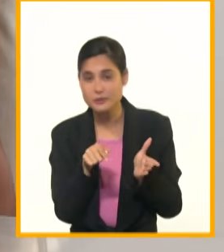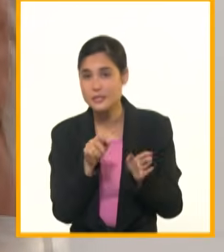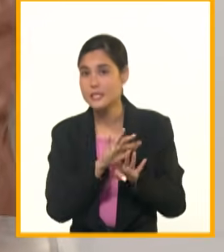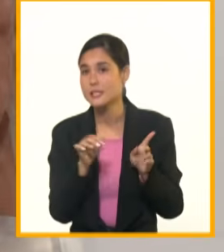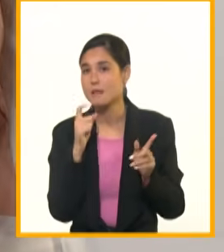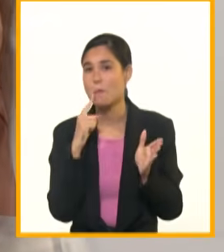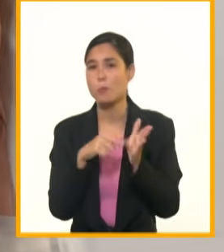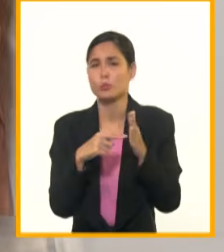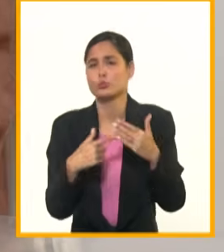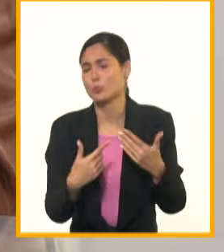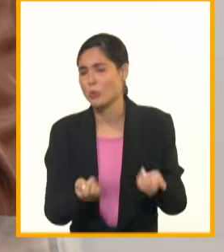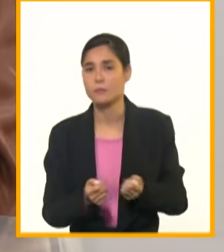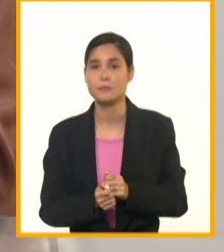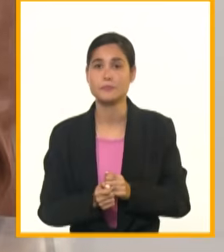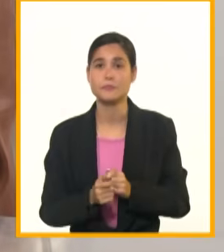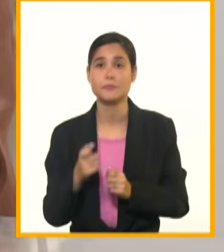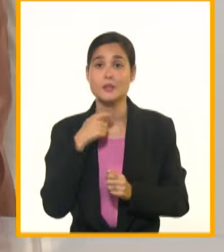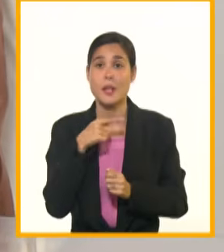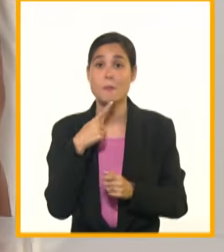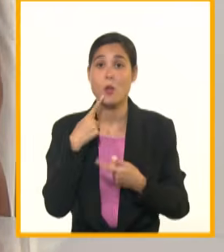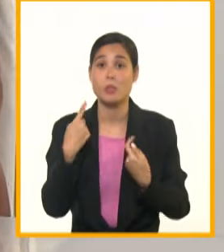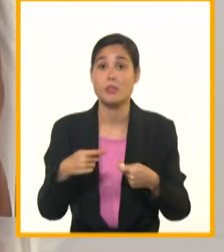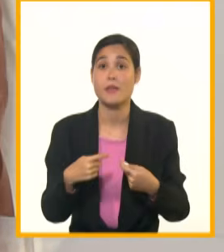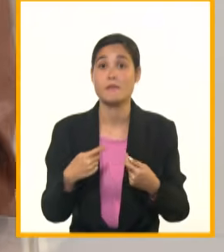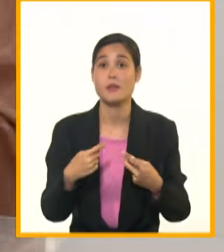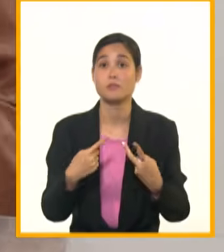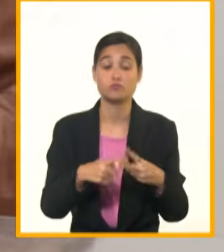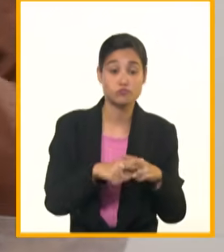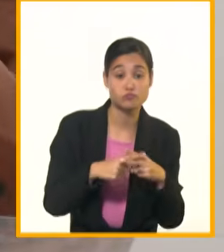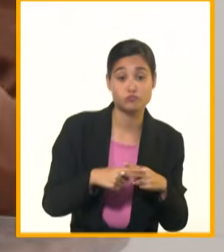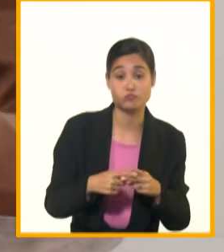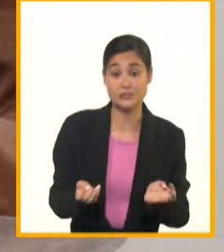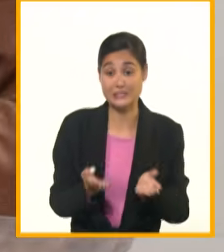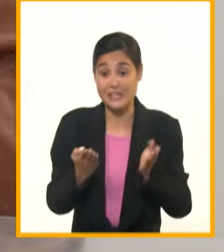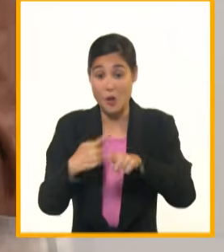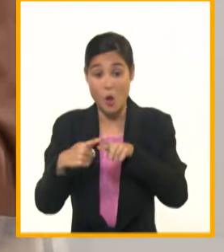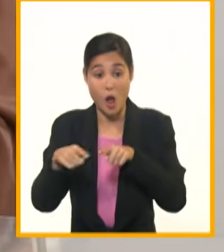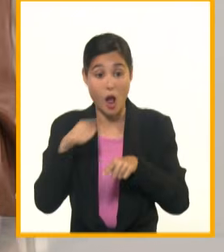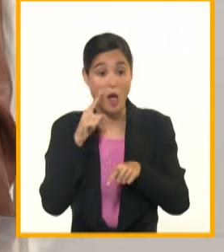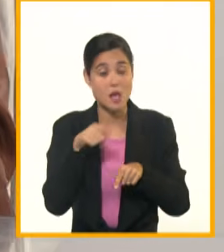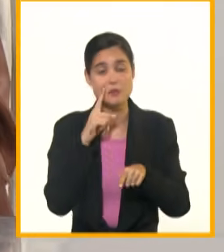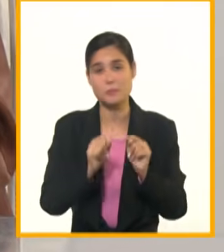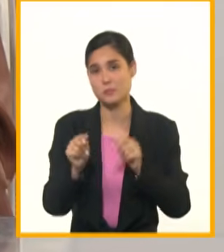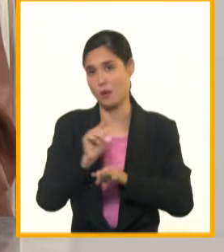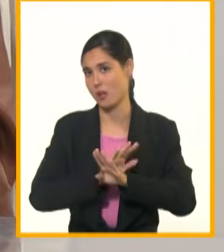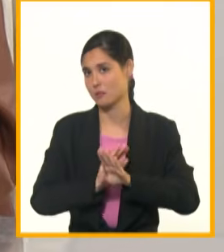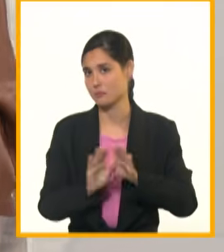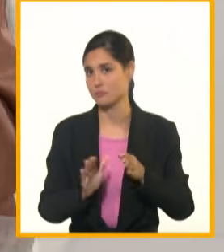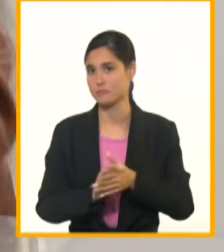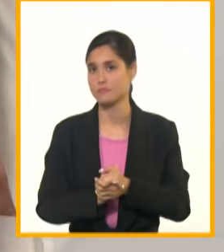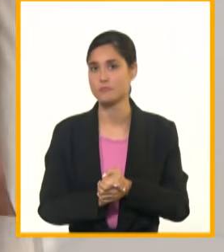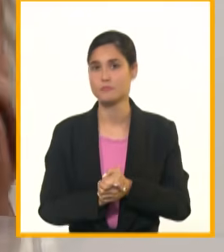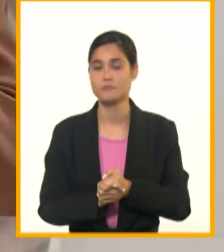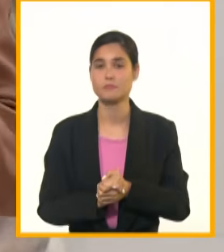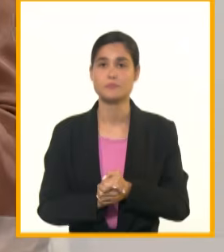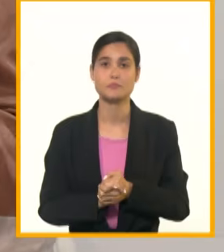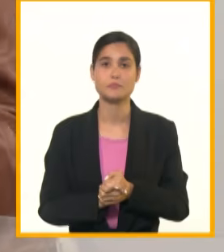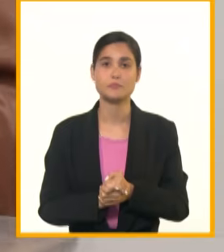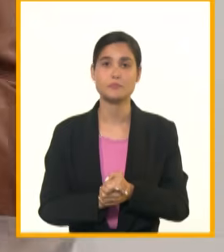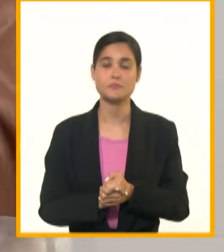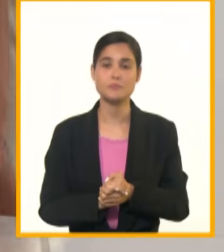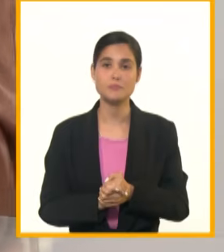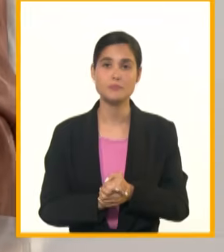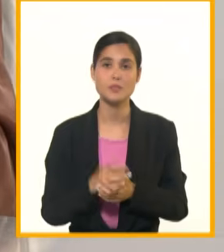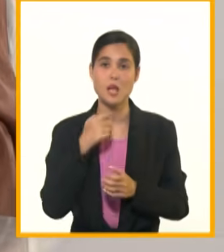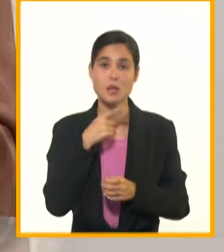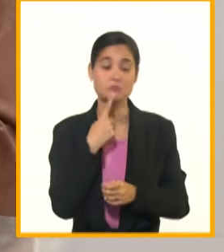a cubrir las brechas en las estrategias de desarrollo municipal. Es decir, que no solo salga de la iniciativa individual